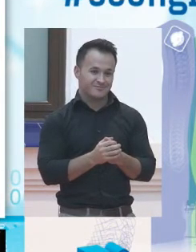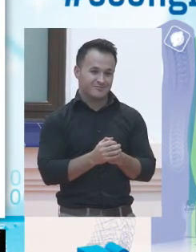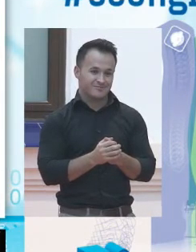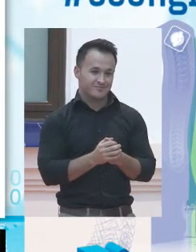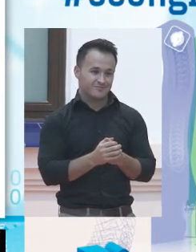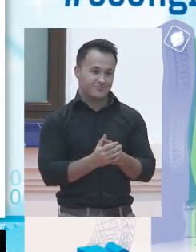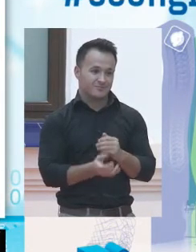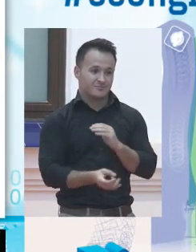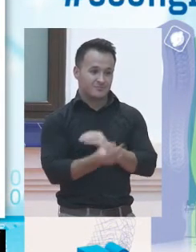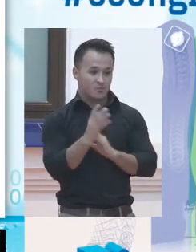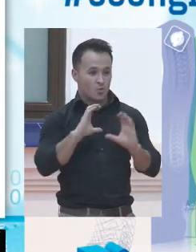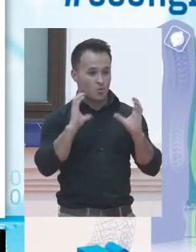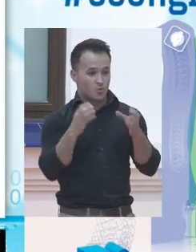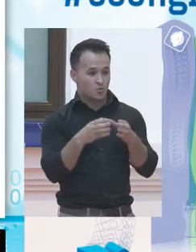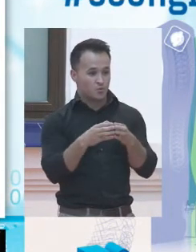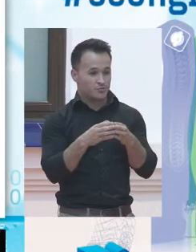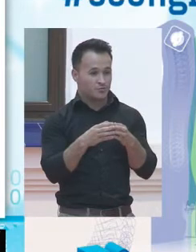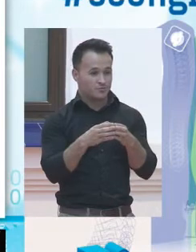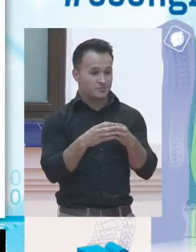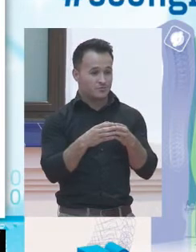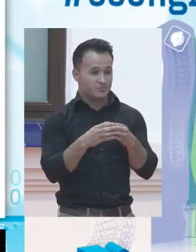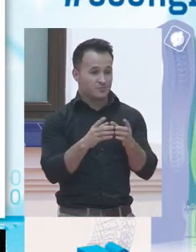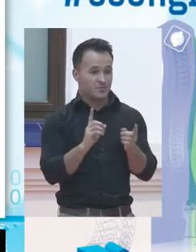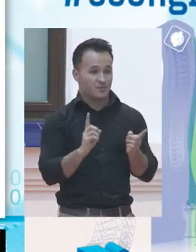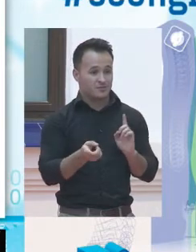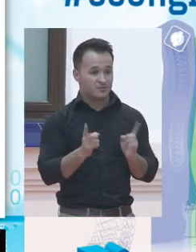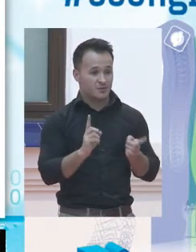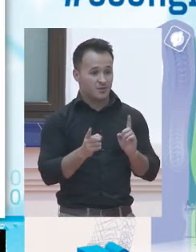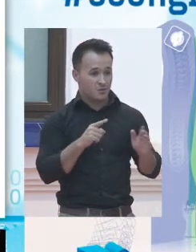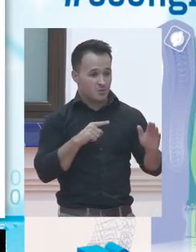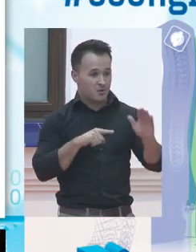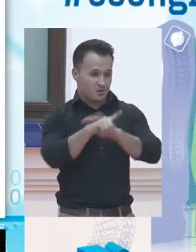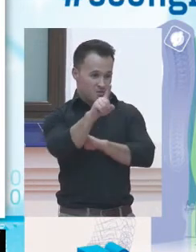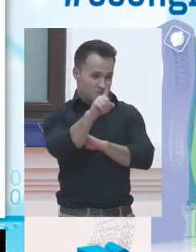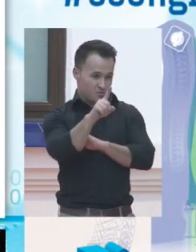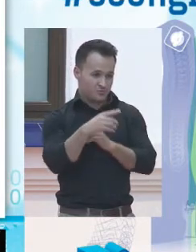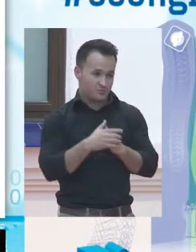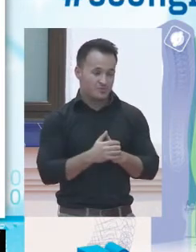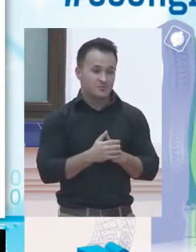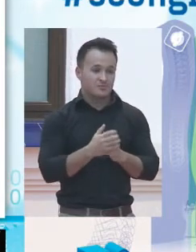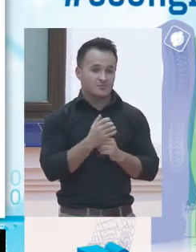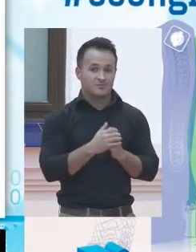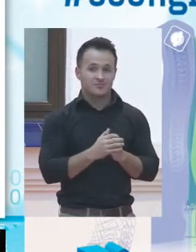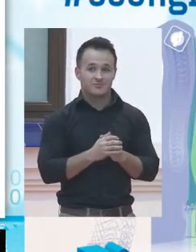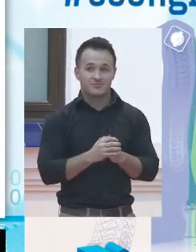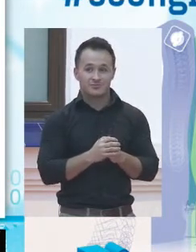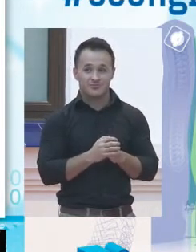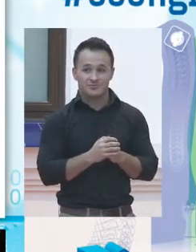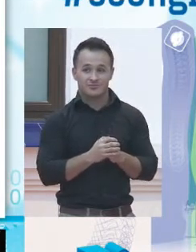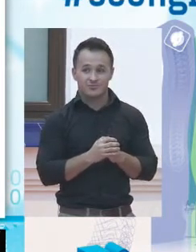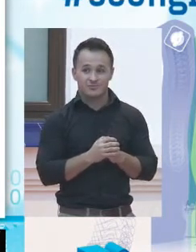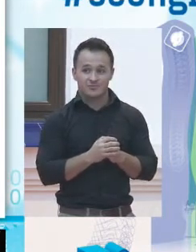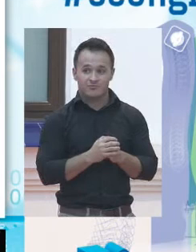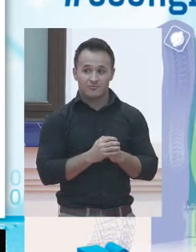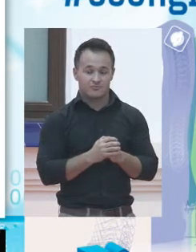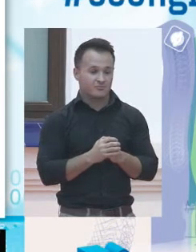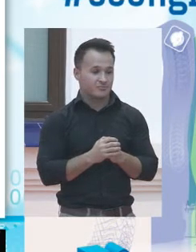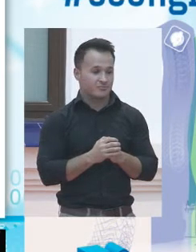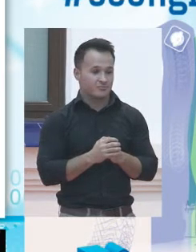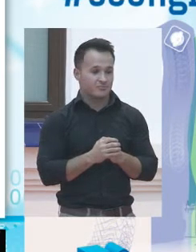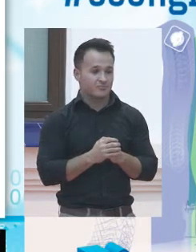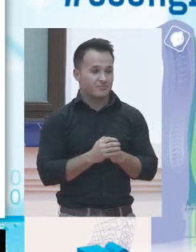llamada el Steering Board. Y sacó dinero, que por cierto está disponible, si queréis acceder a él, mediante un consorcio de